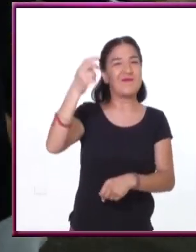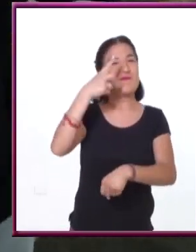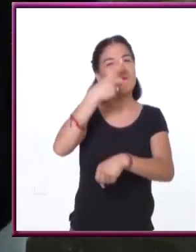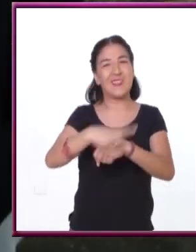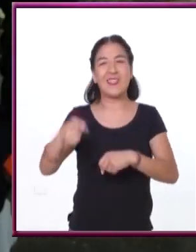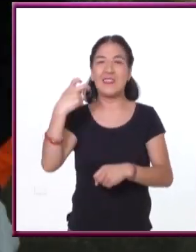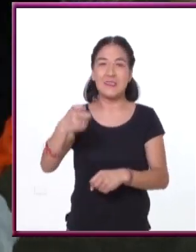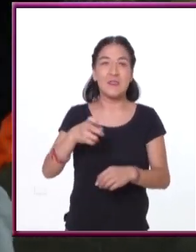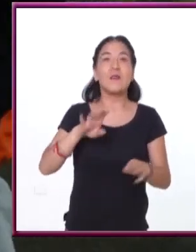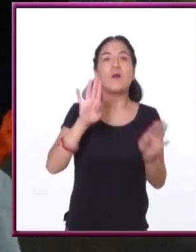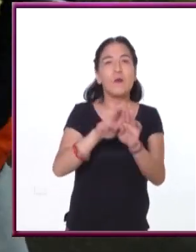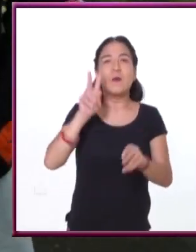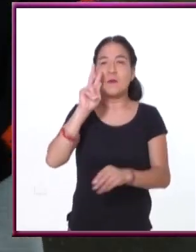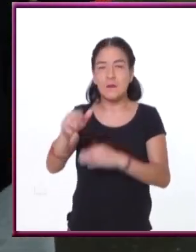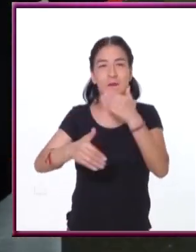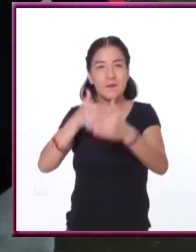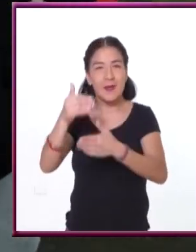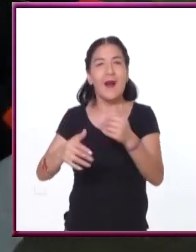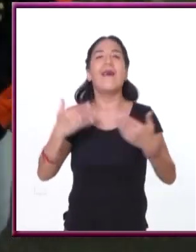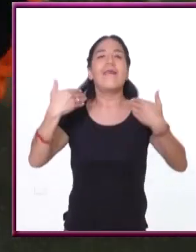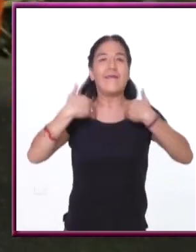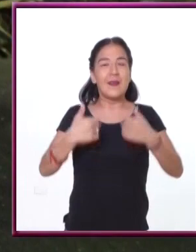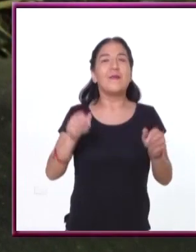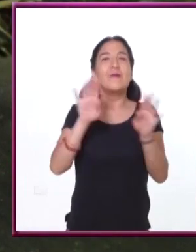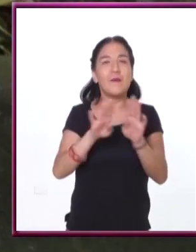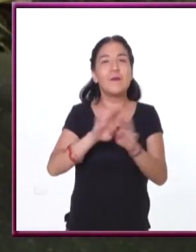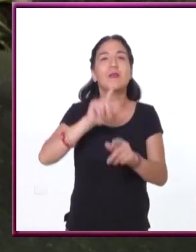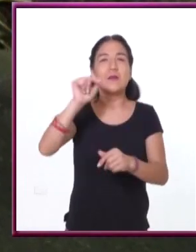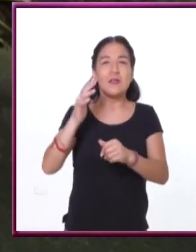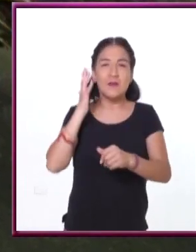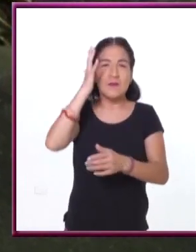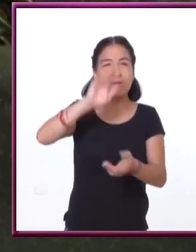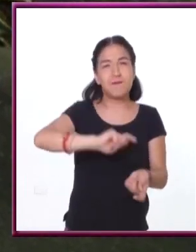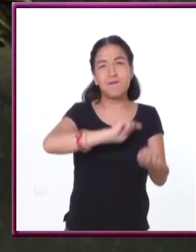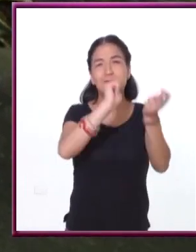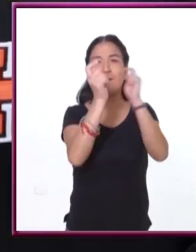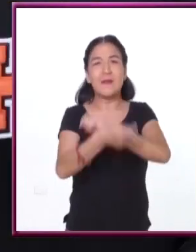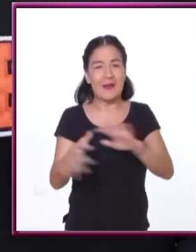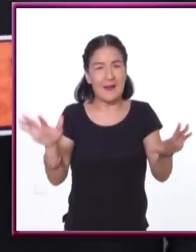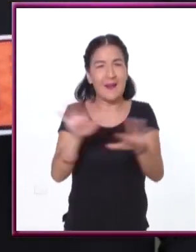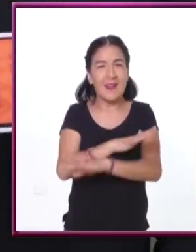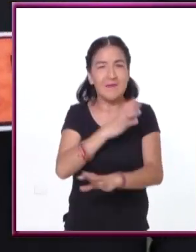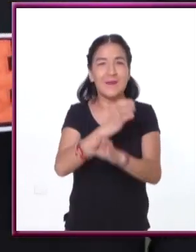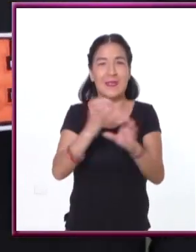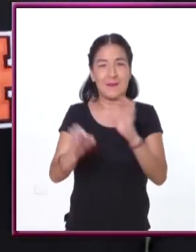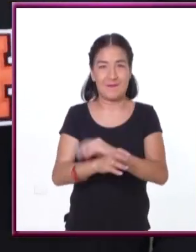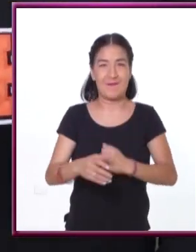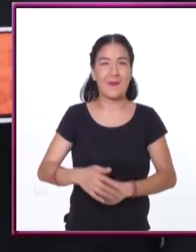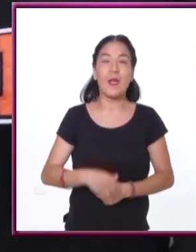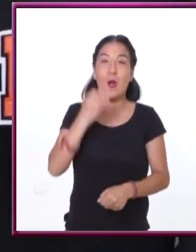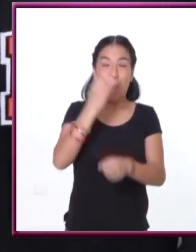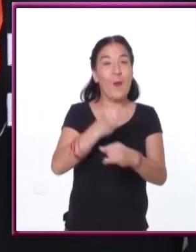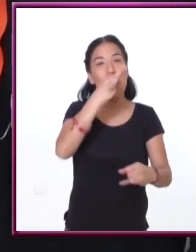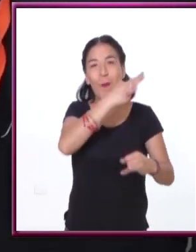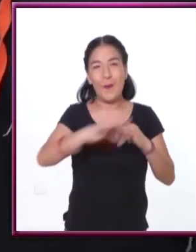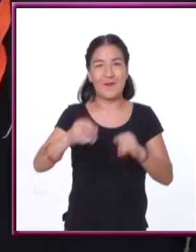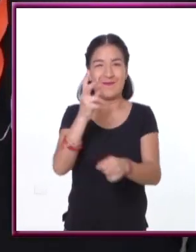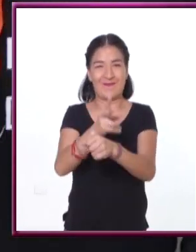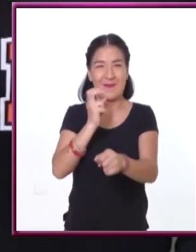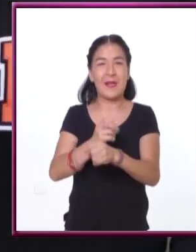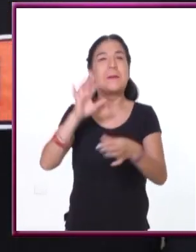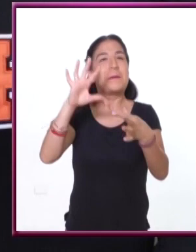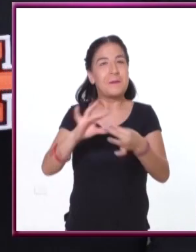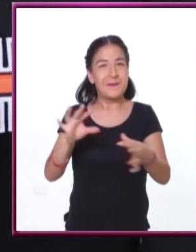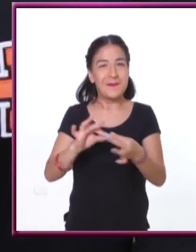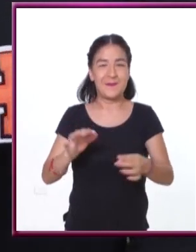muy controversial y nos sirve para poner en perspectiva y ver cómo han cambiado las cosas. Vayamos con nuestro último invitado de hoy para que nos